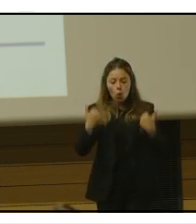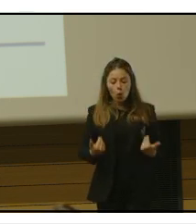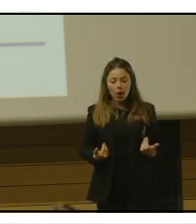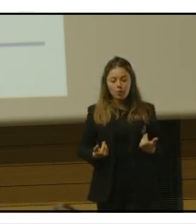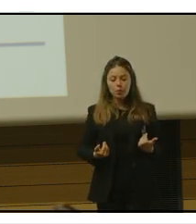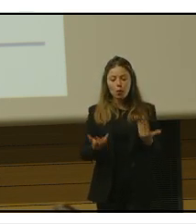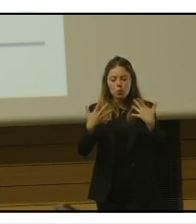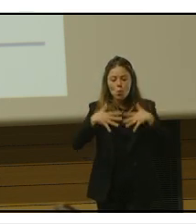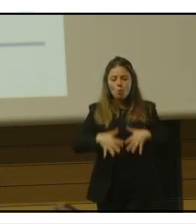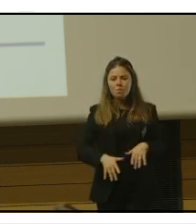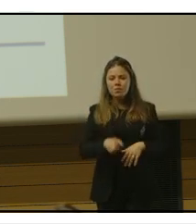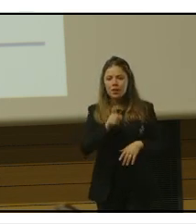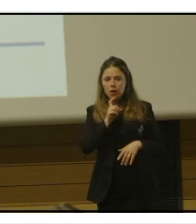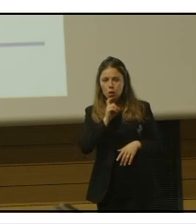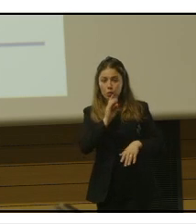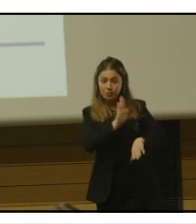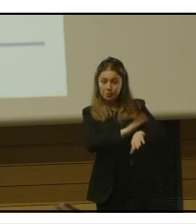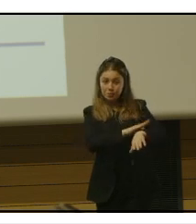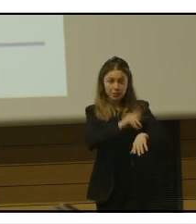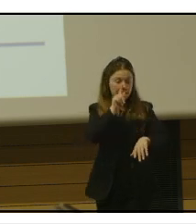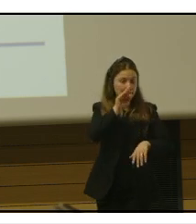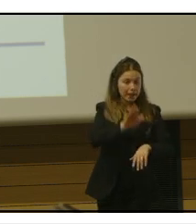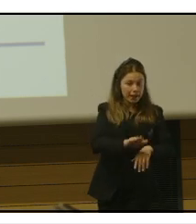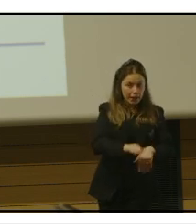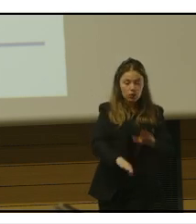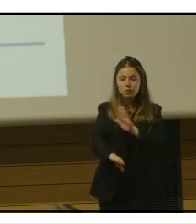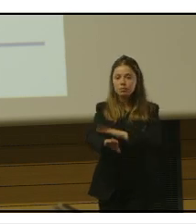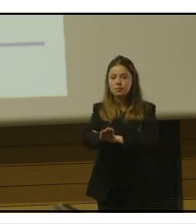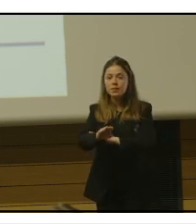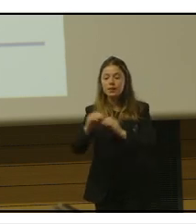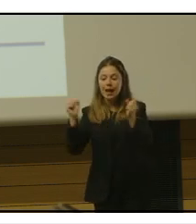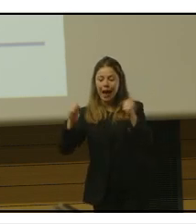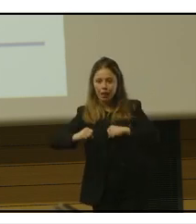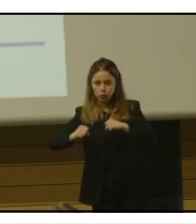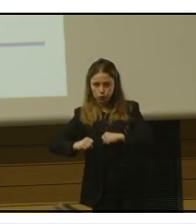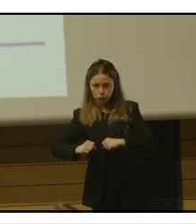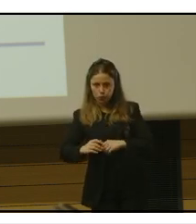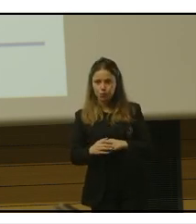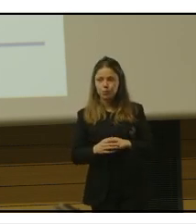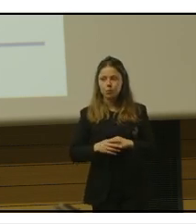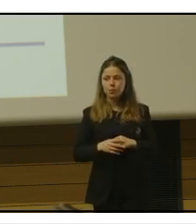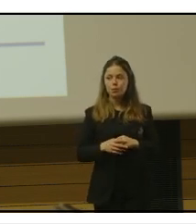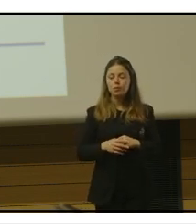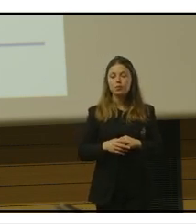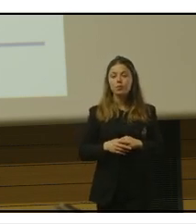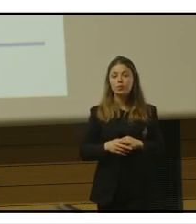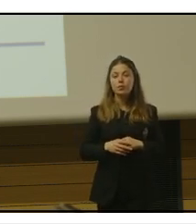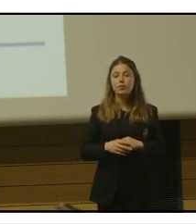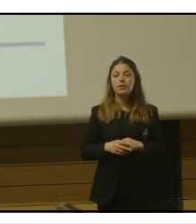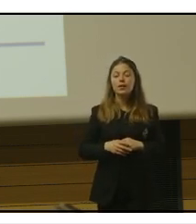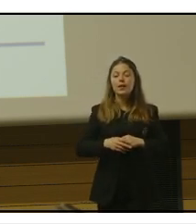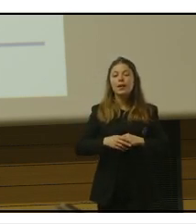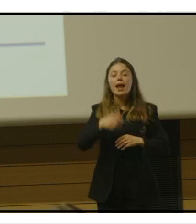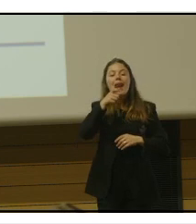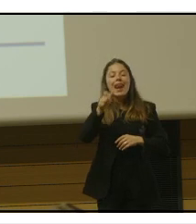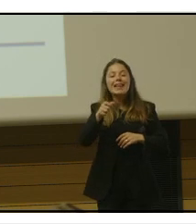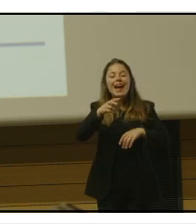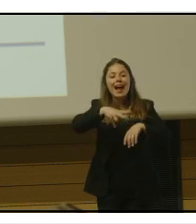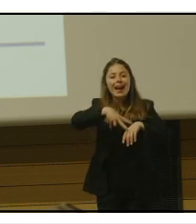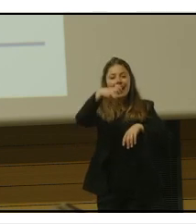tenéis a la izquierda lo que hacen los niños y a la derecha lo que hacen los adultos. Veis que en negro, o sea,